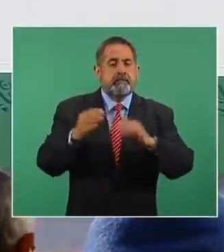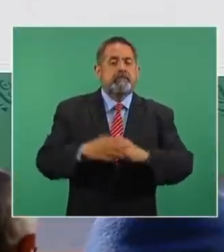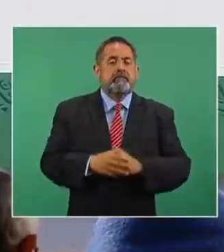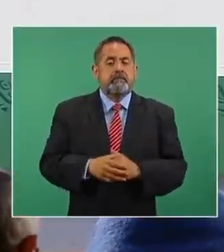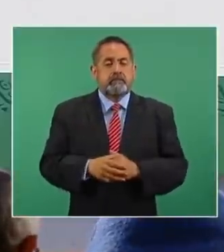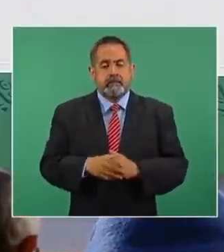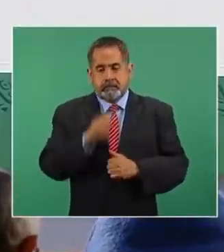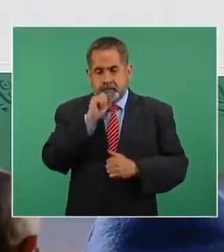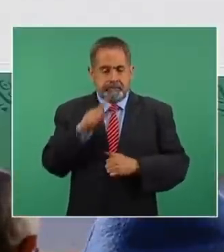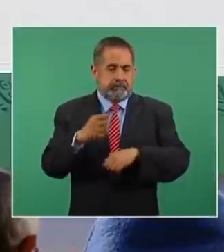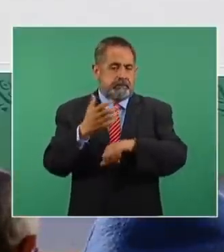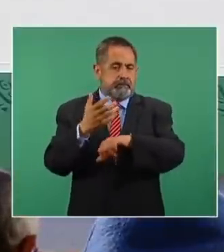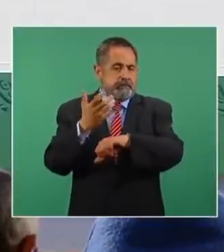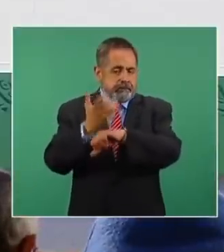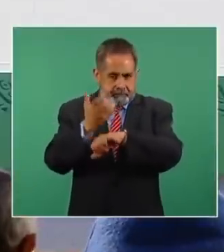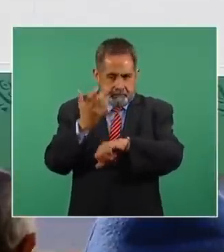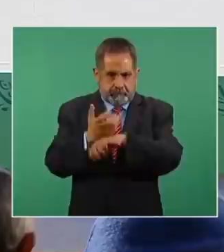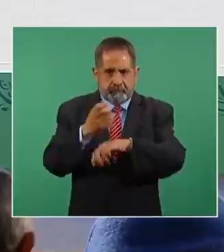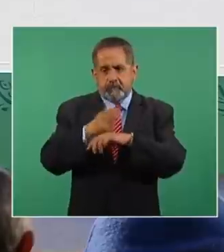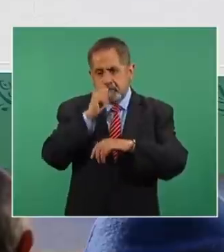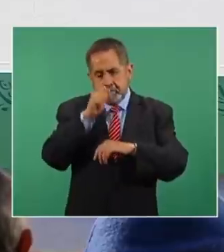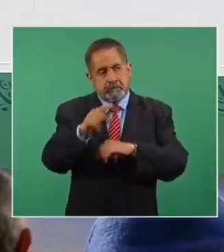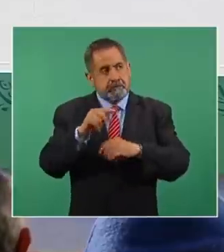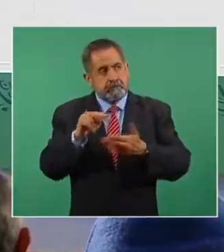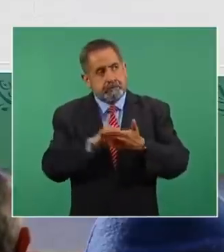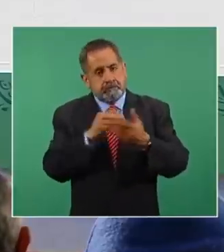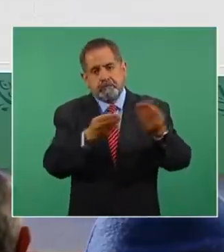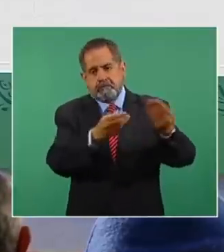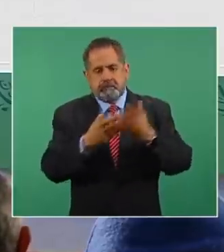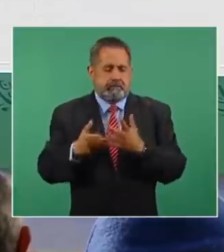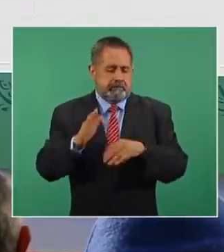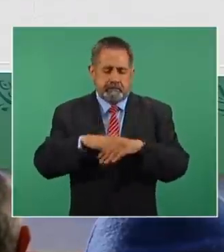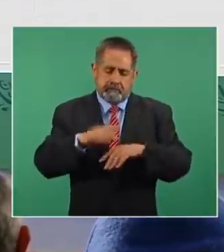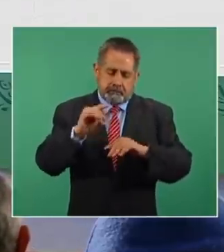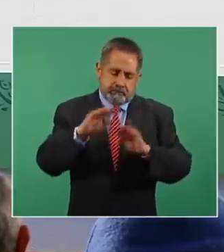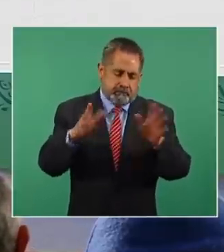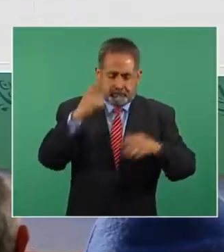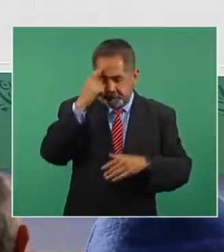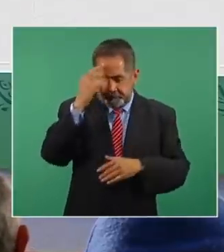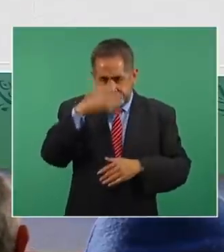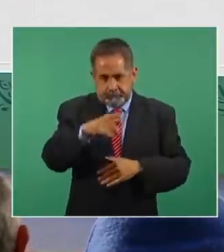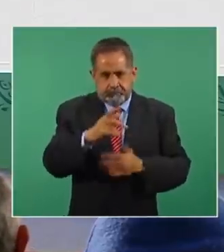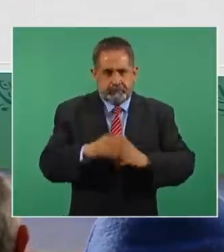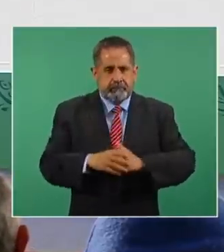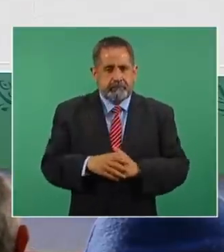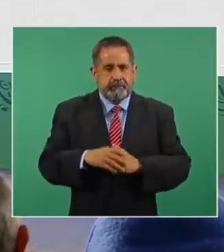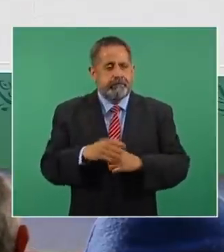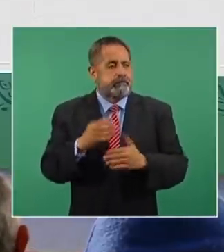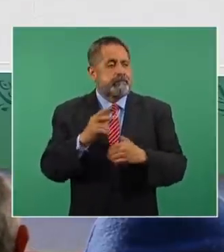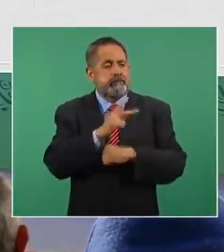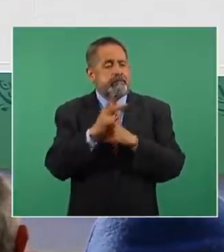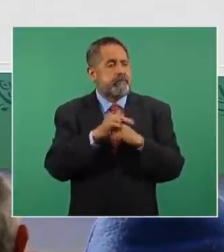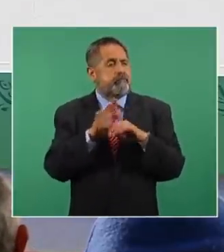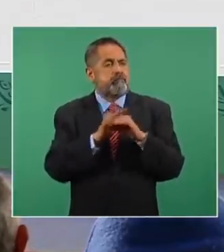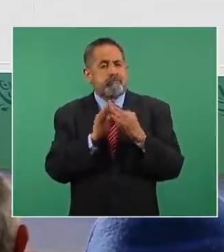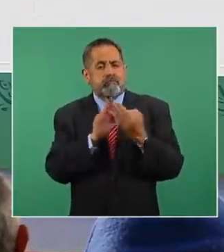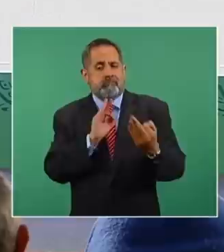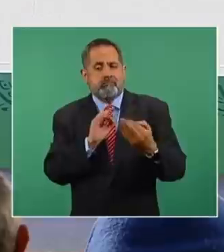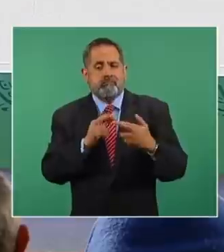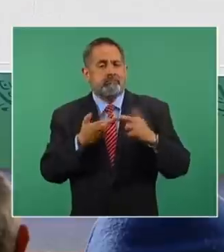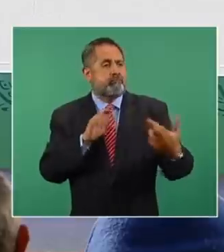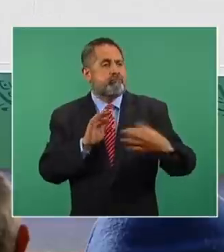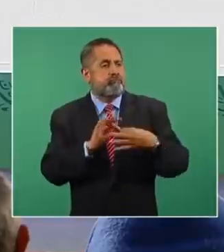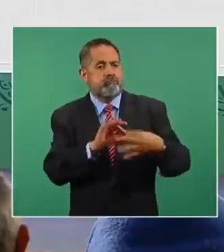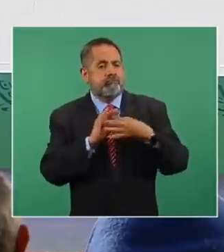Por supuesto, los Estados Unidos, por razones evidentes, este es el país con el que tenemos más relación,